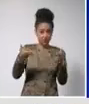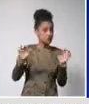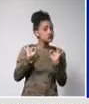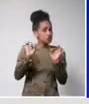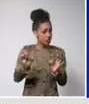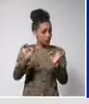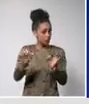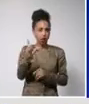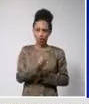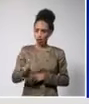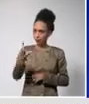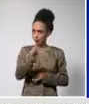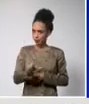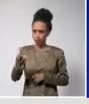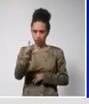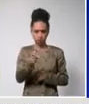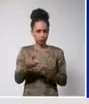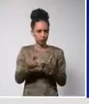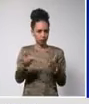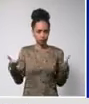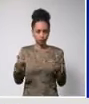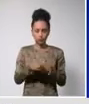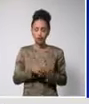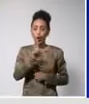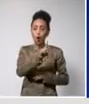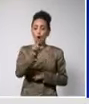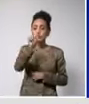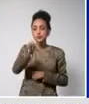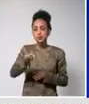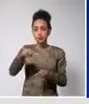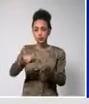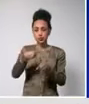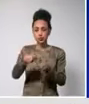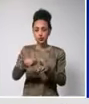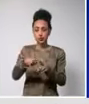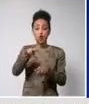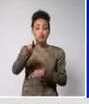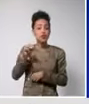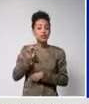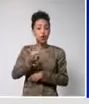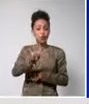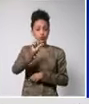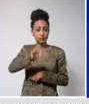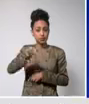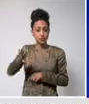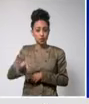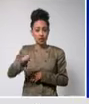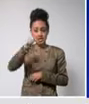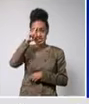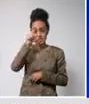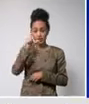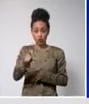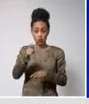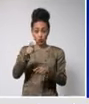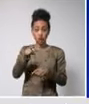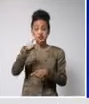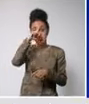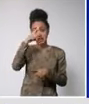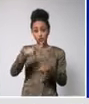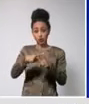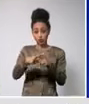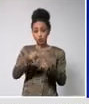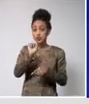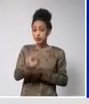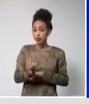la mayor transmisión, con 11 casos, Nuevitas 4, Santa Cruz del Sur 2 y